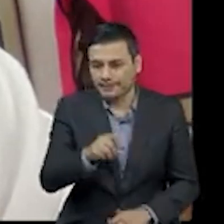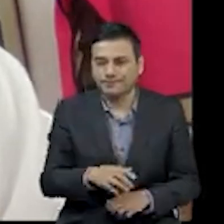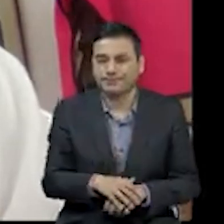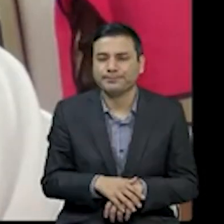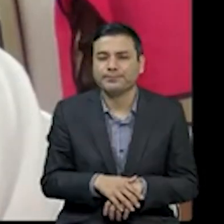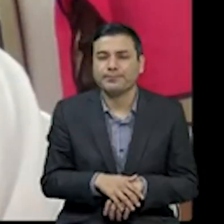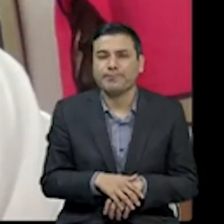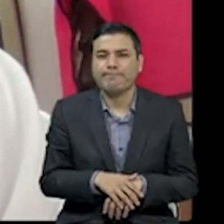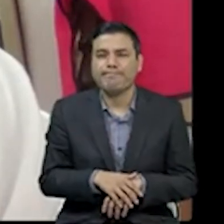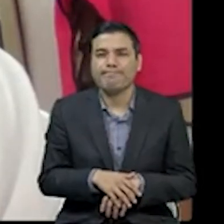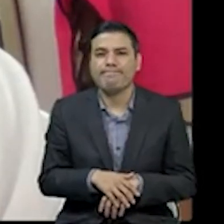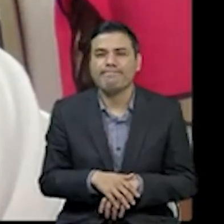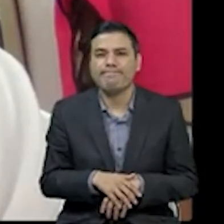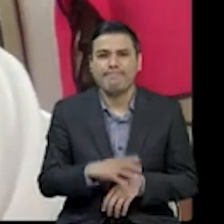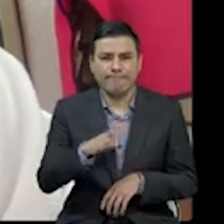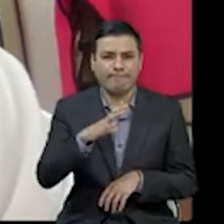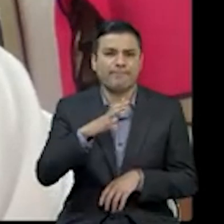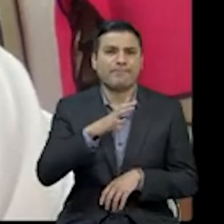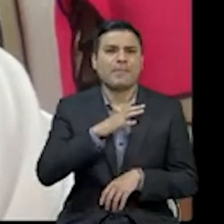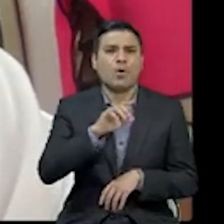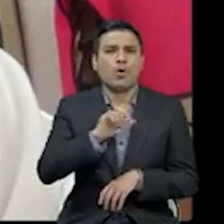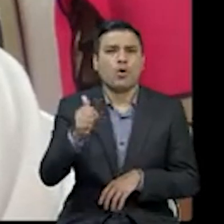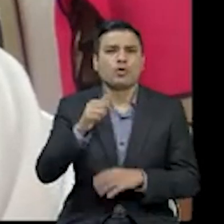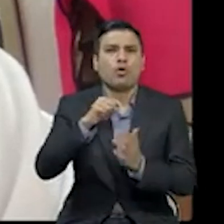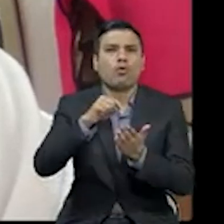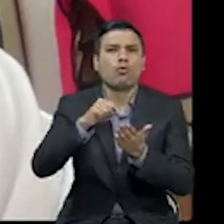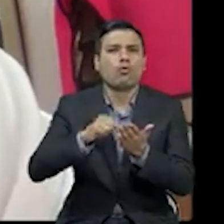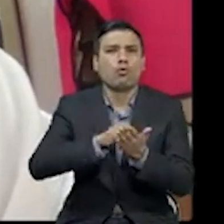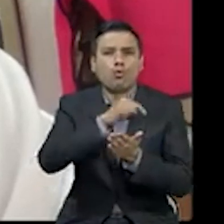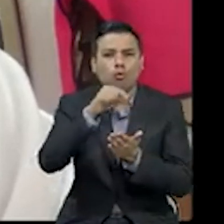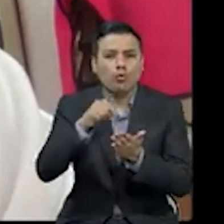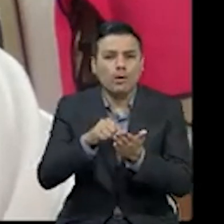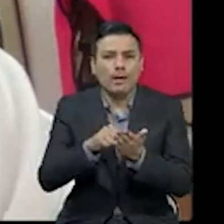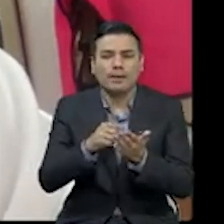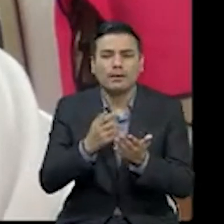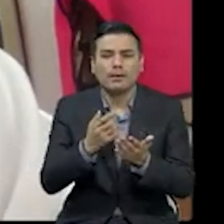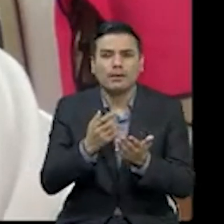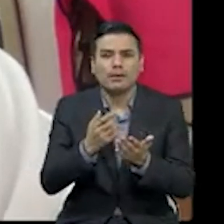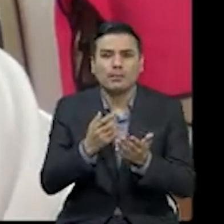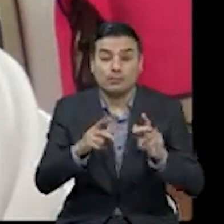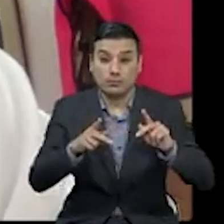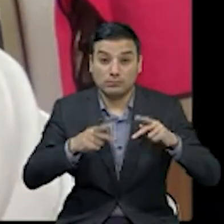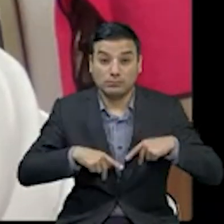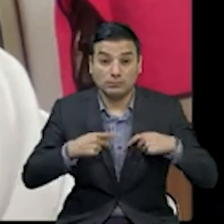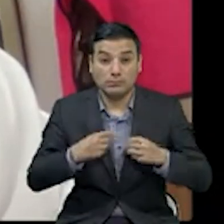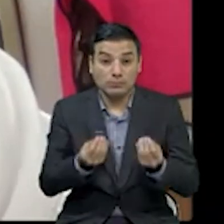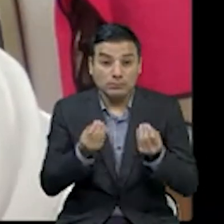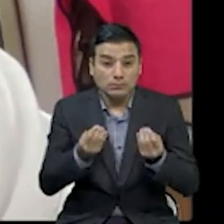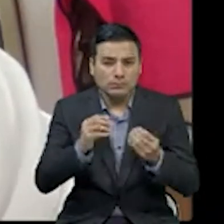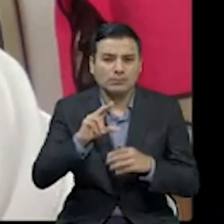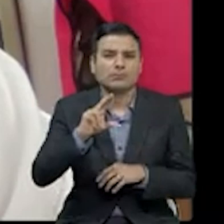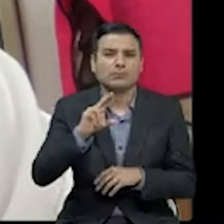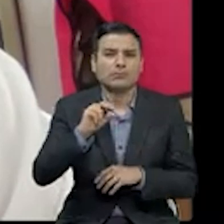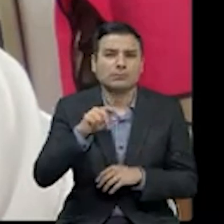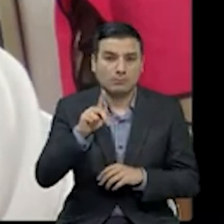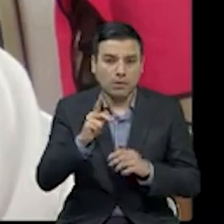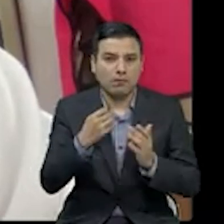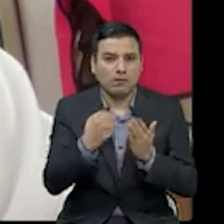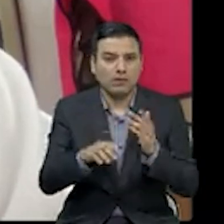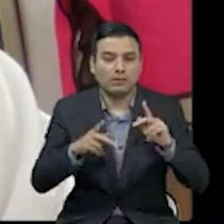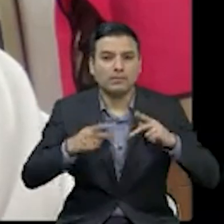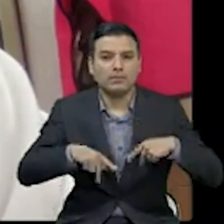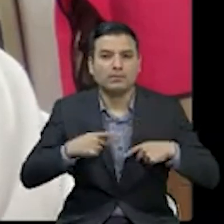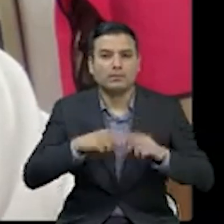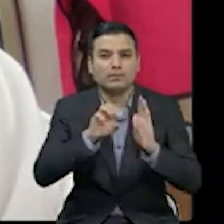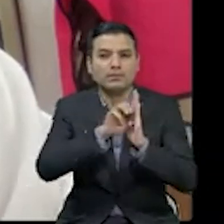no, si bien no son tan importantes en su número, la ausencia porcentual es significativa. Por ejemplo, el caso de